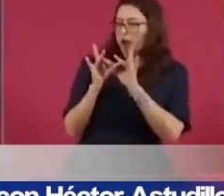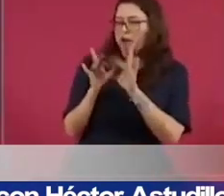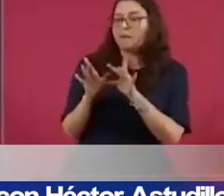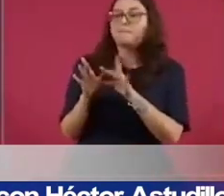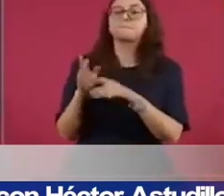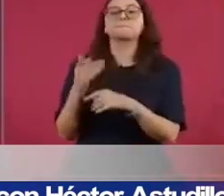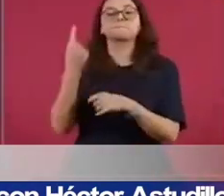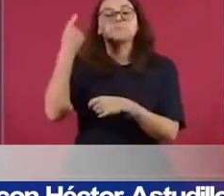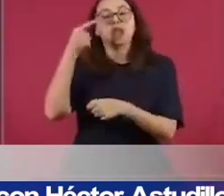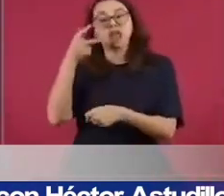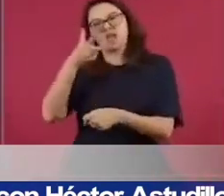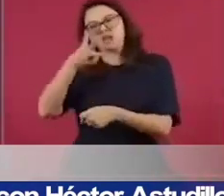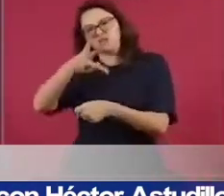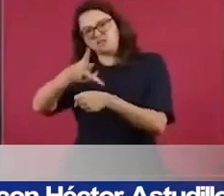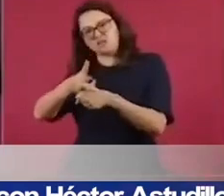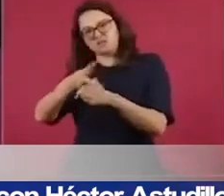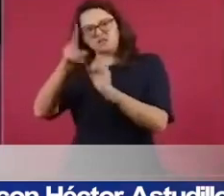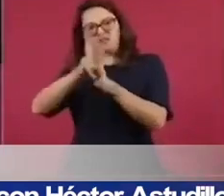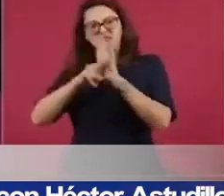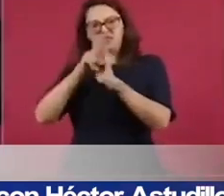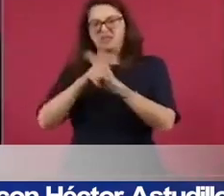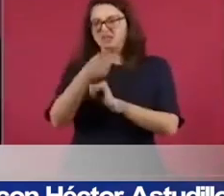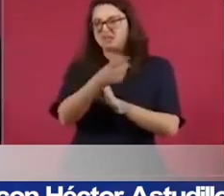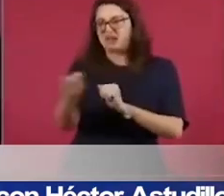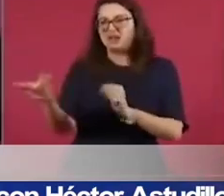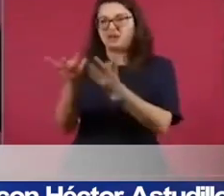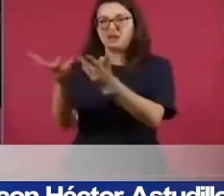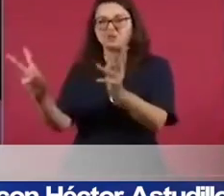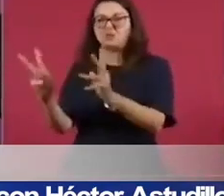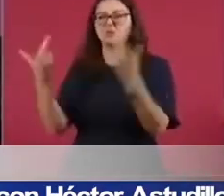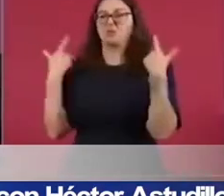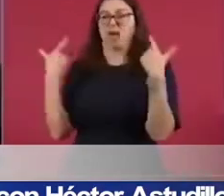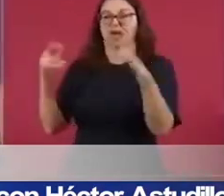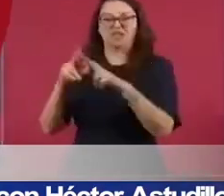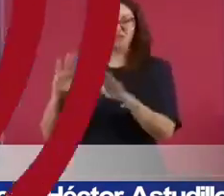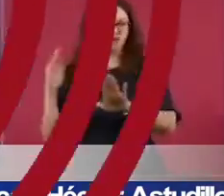agredieran, que me humillaran. Esa era la nota que esperaban.